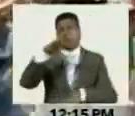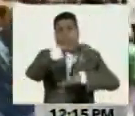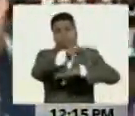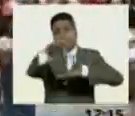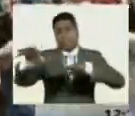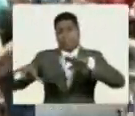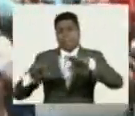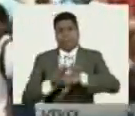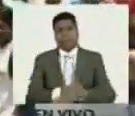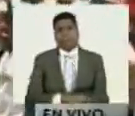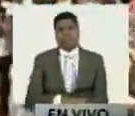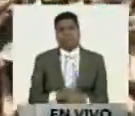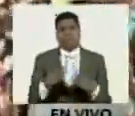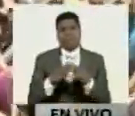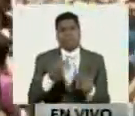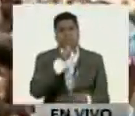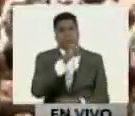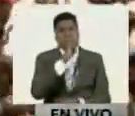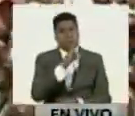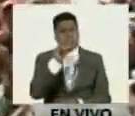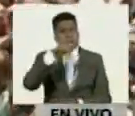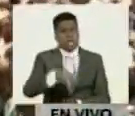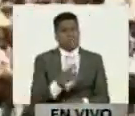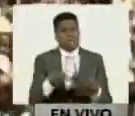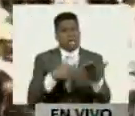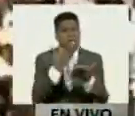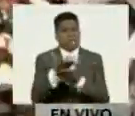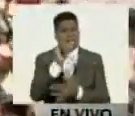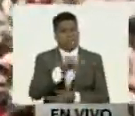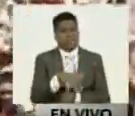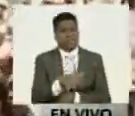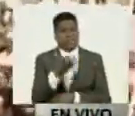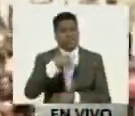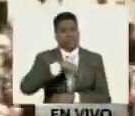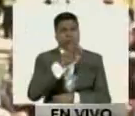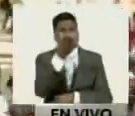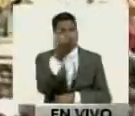la República. Esta es la información que nosotros manejamos hasta el momento. Nosotros